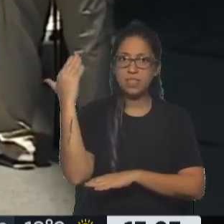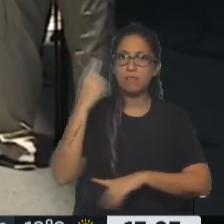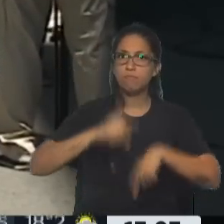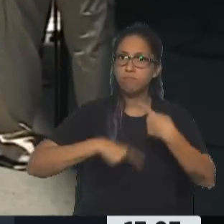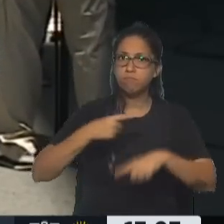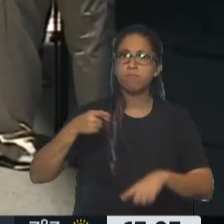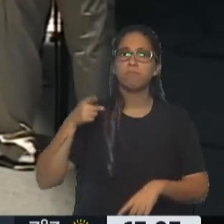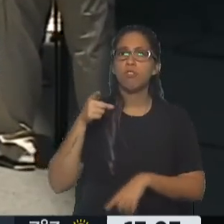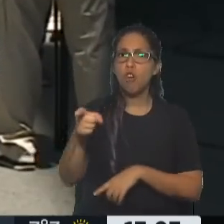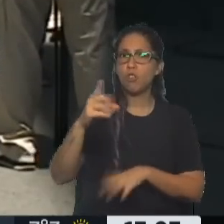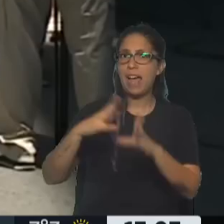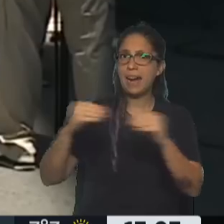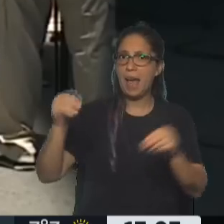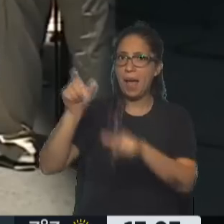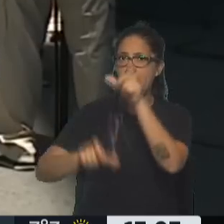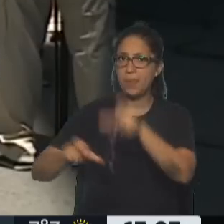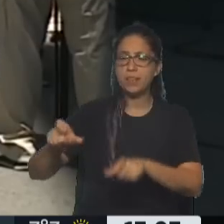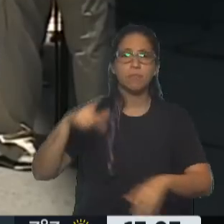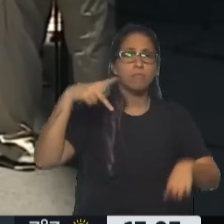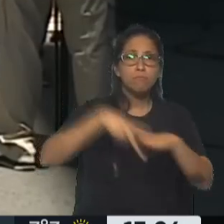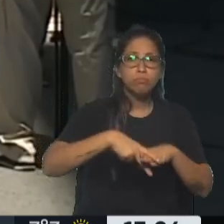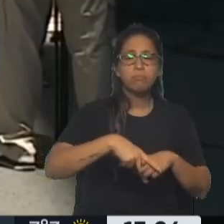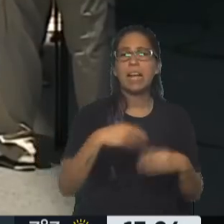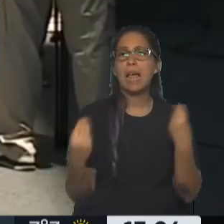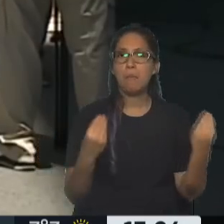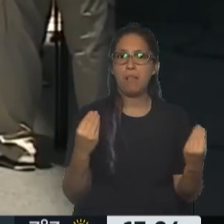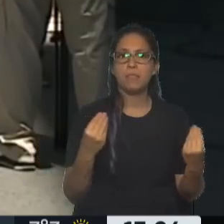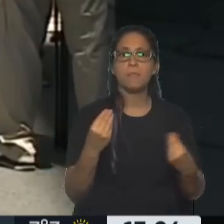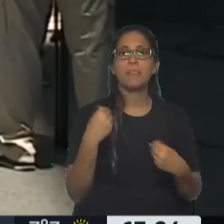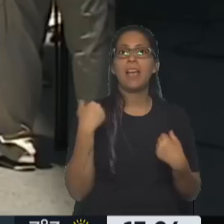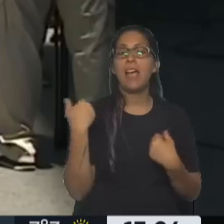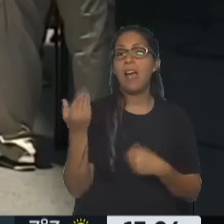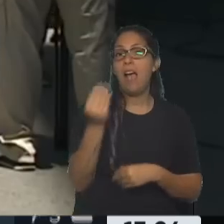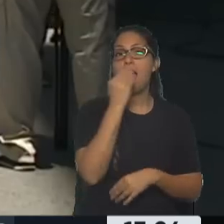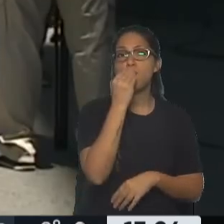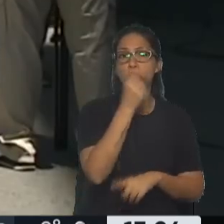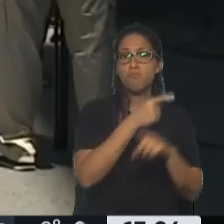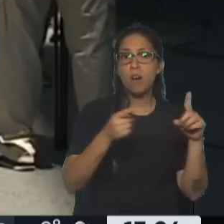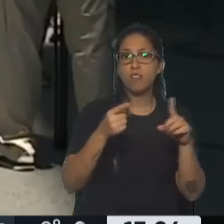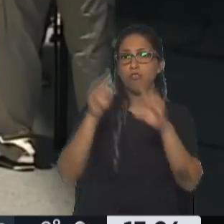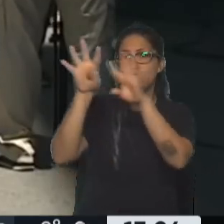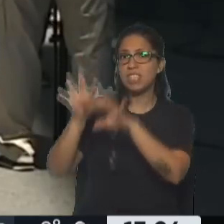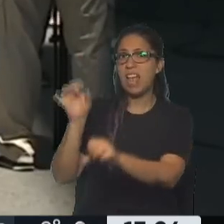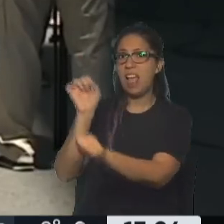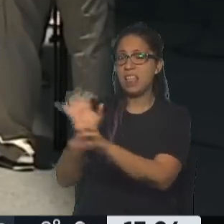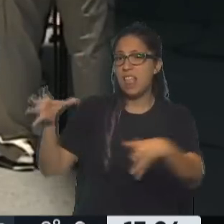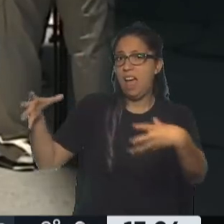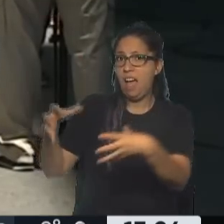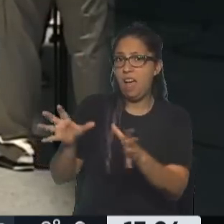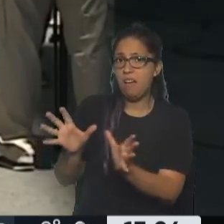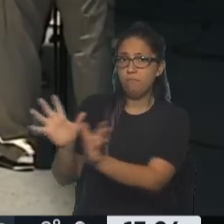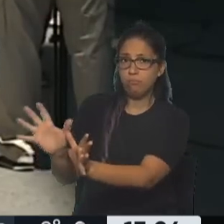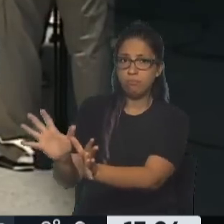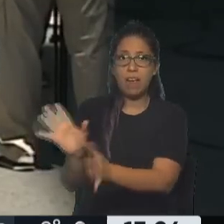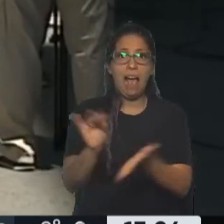el juicio a los rugbyers. ¿Qué es lo que pasa en el cuarto intermedio? Bueno, los acusados aprovechan para almorzar, lo hacen en una celda en particular dentro de los tribunales